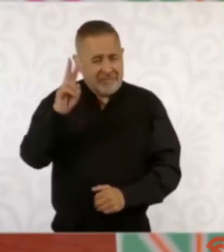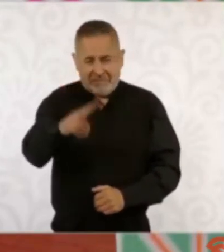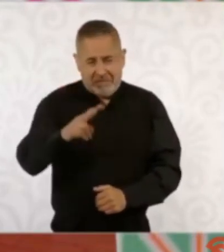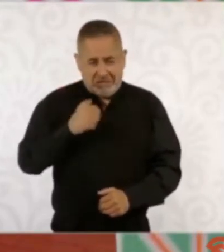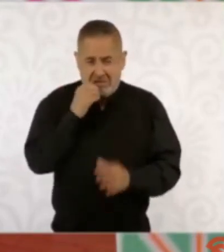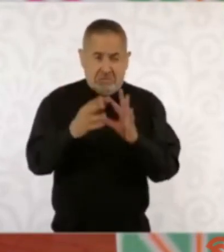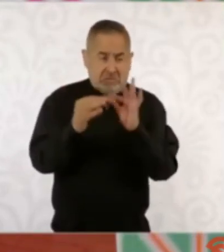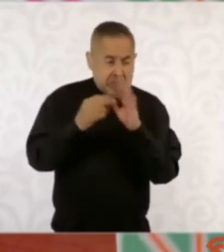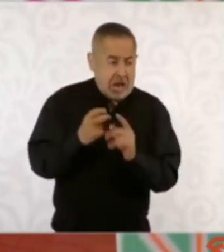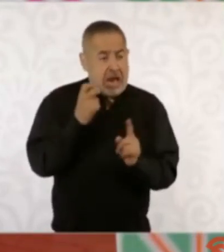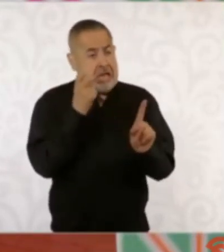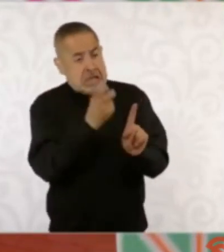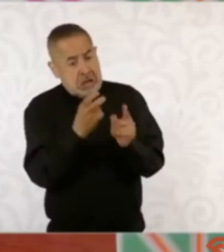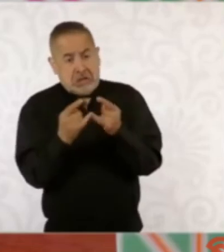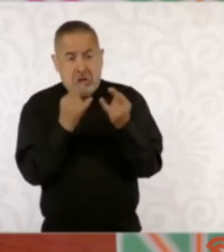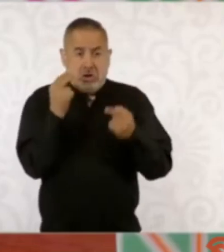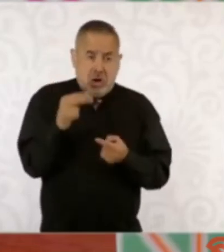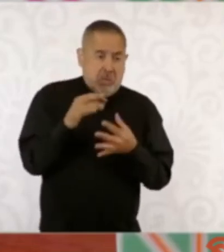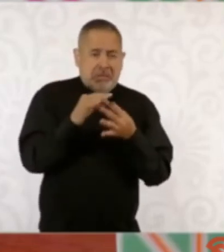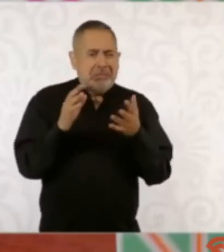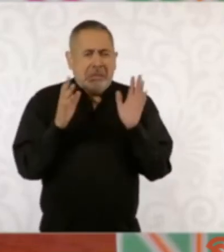es,